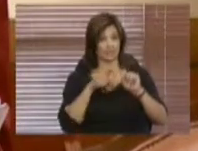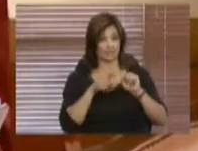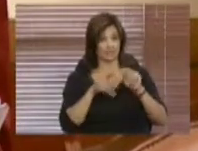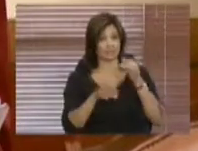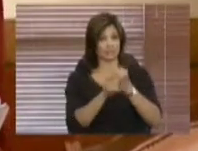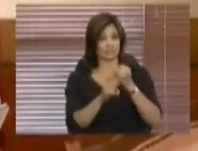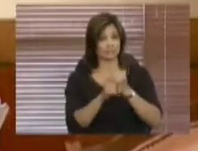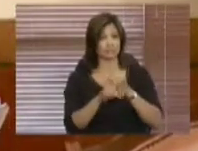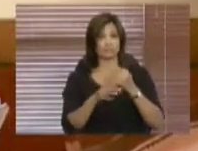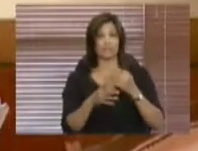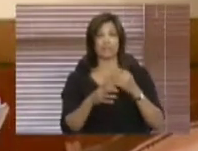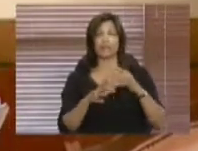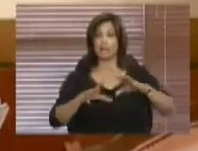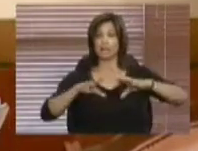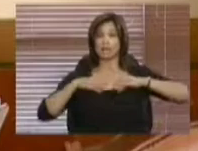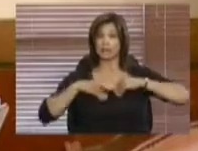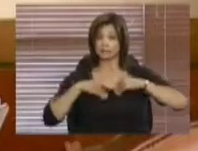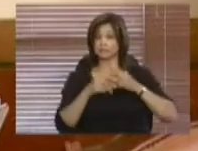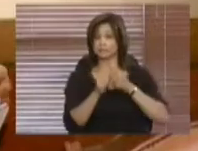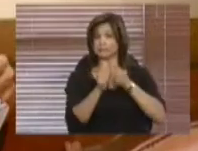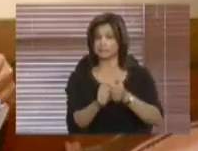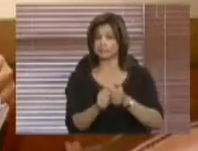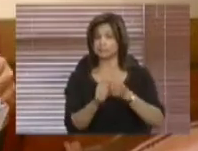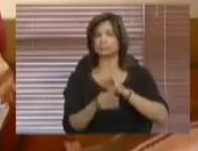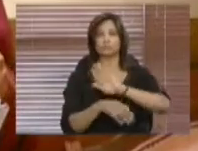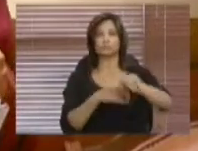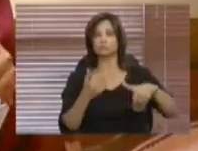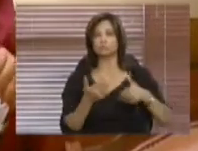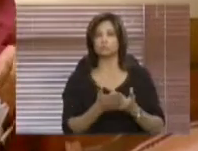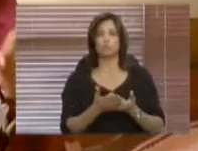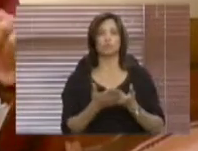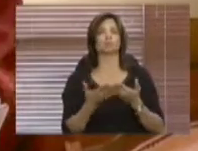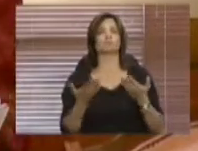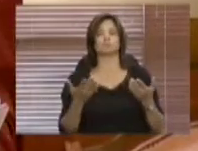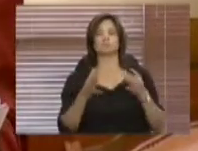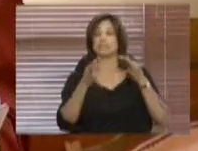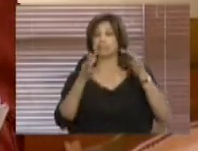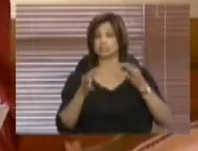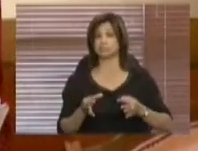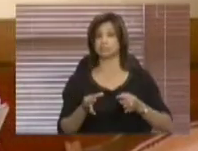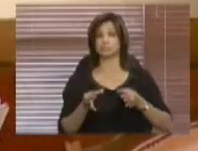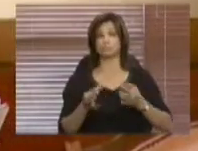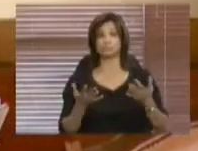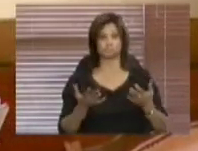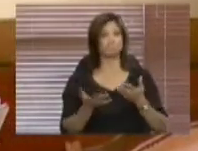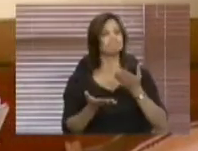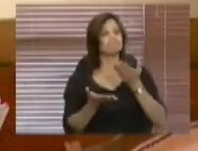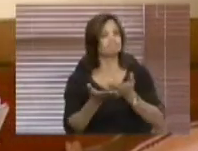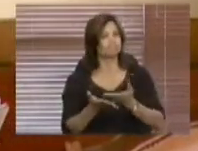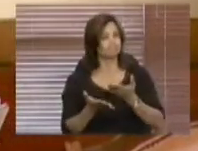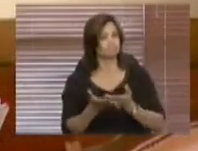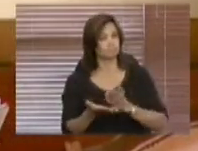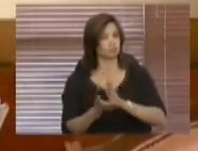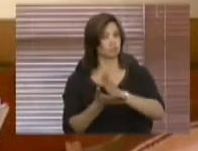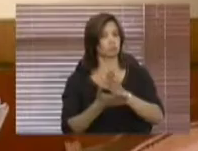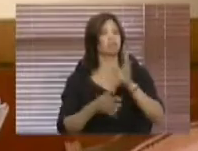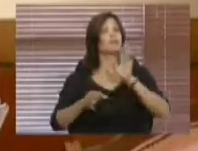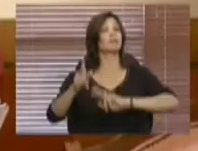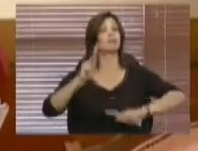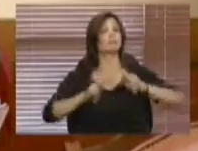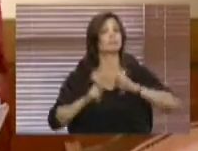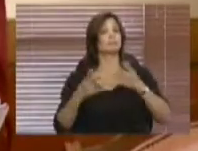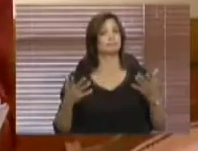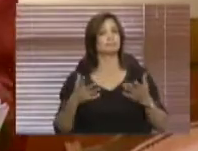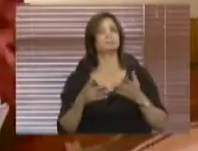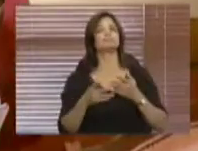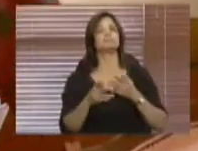de acatar y cumplir en todo tiempo esta decisión, garantía de derechos ciudadanos